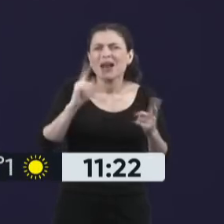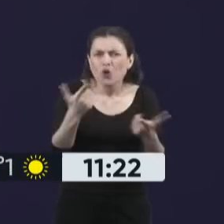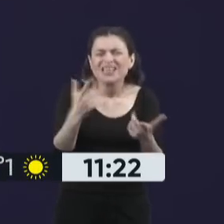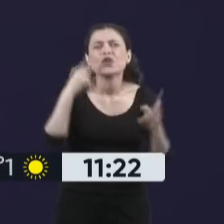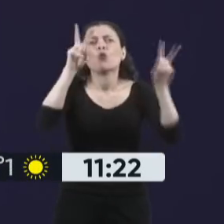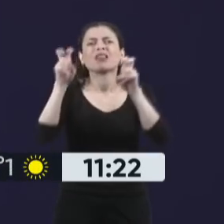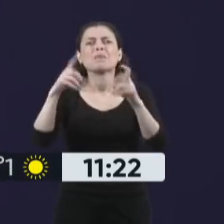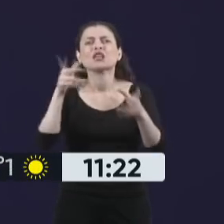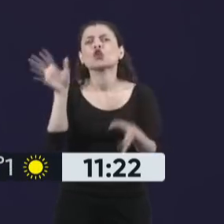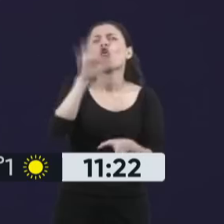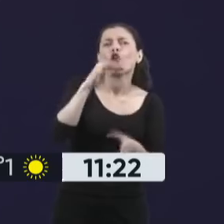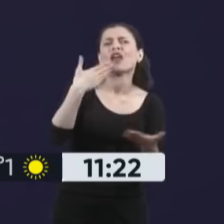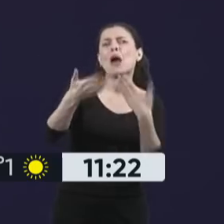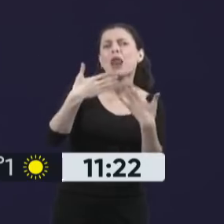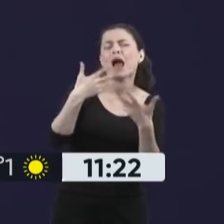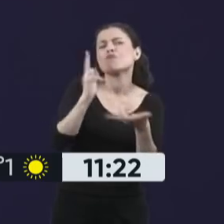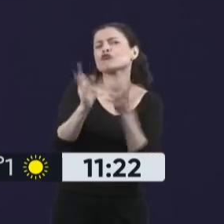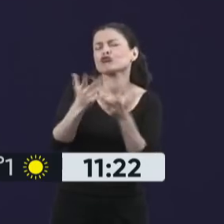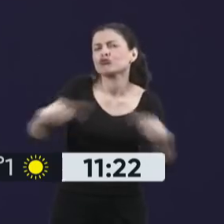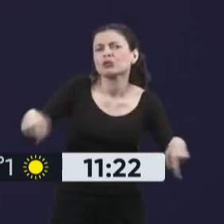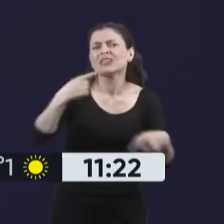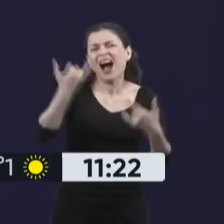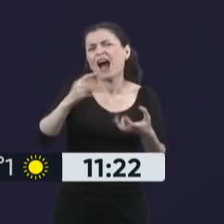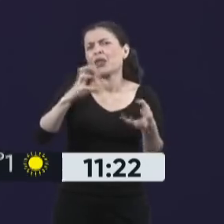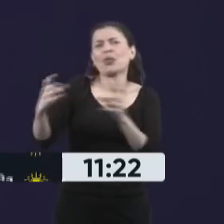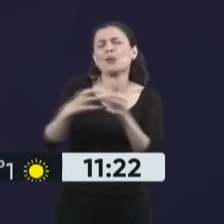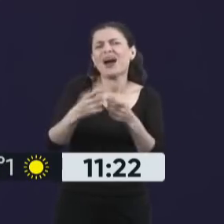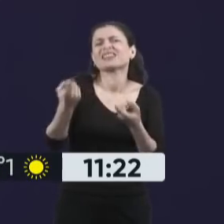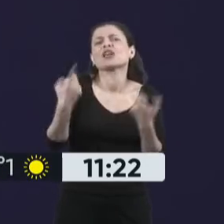de conflicto más allá del propio debate, digo, ¿no? Y del propio